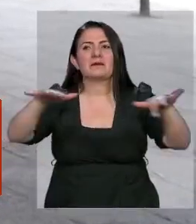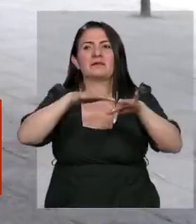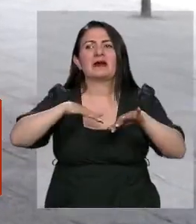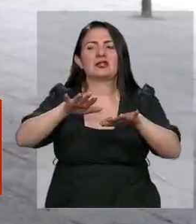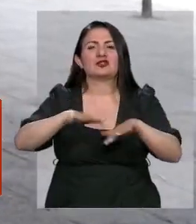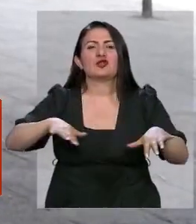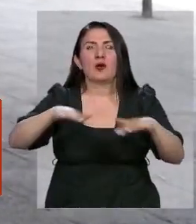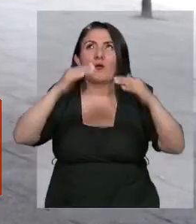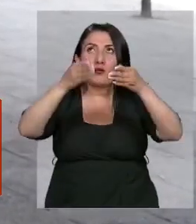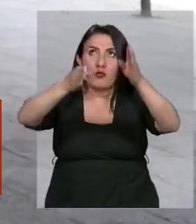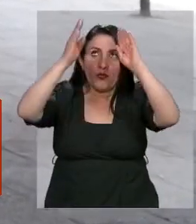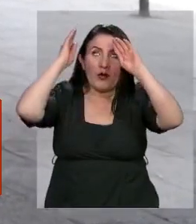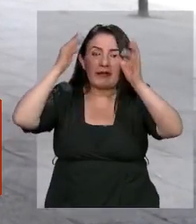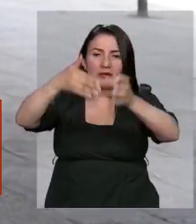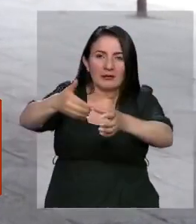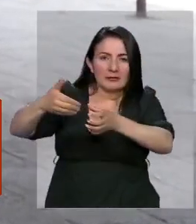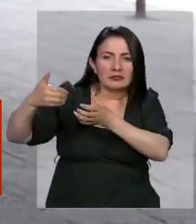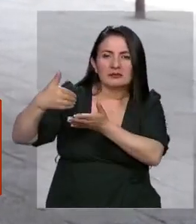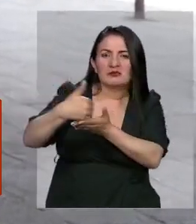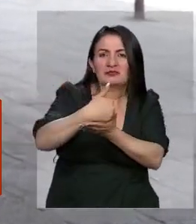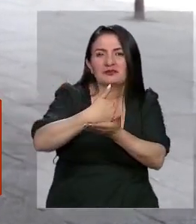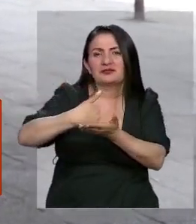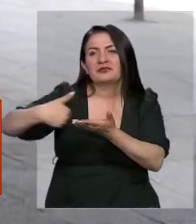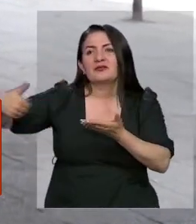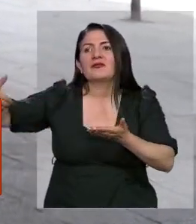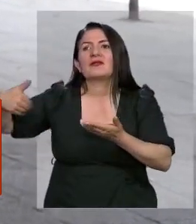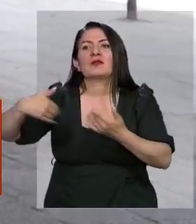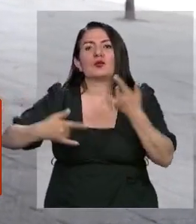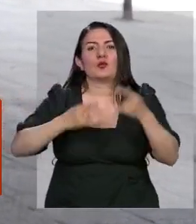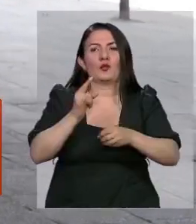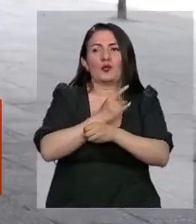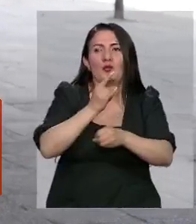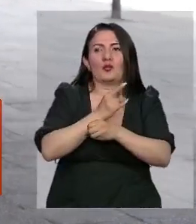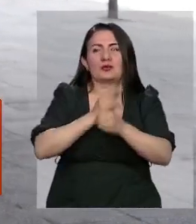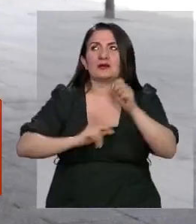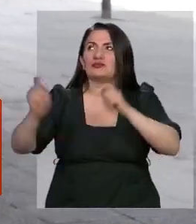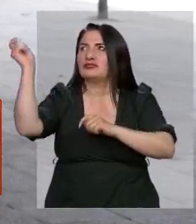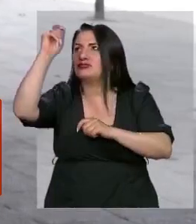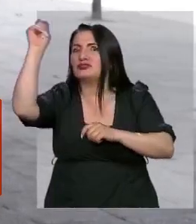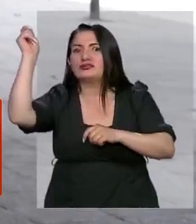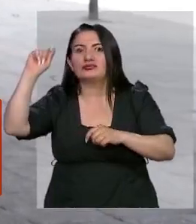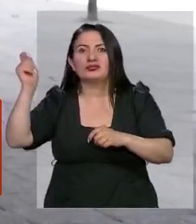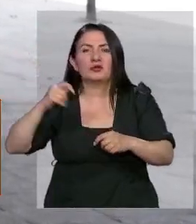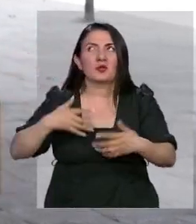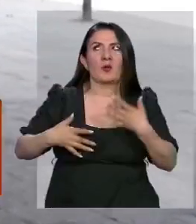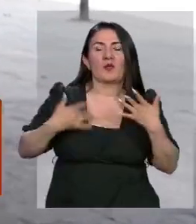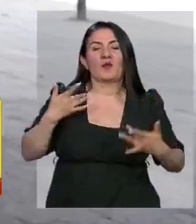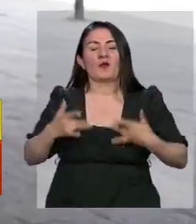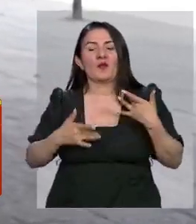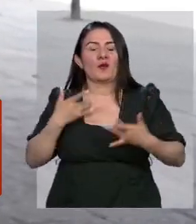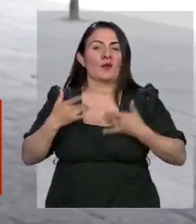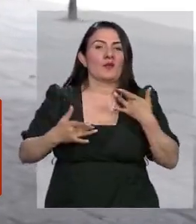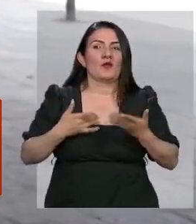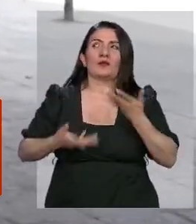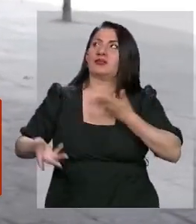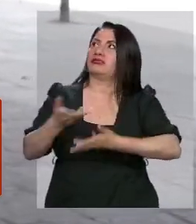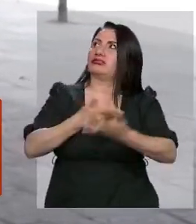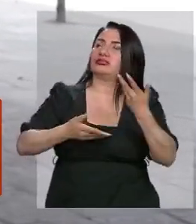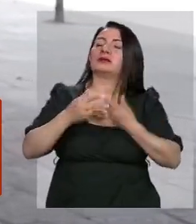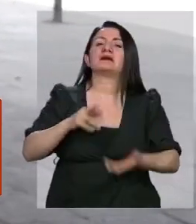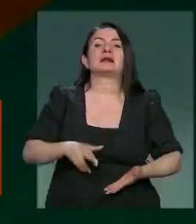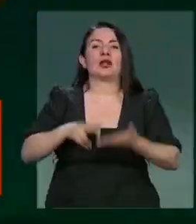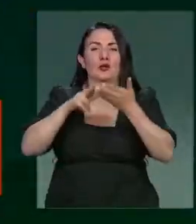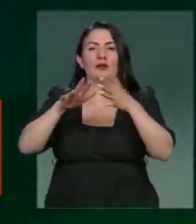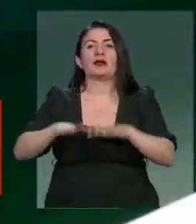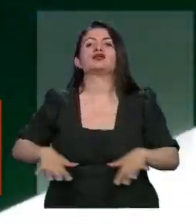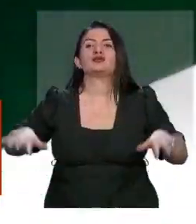zonas bajo puente y que se permita el uso y disfrute por parte de la ciudadanía a través de la recuperación de estas